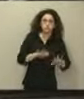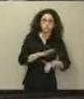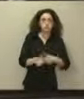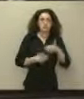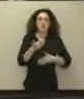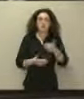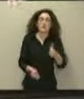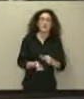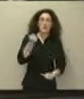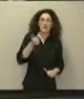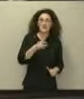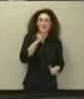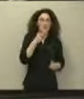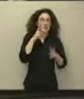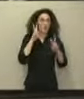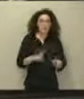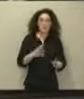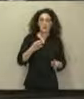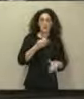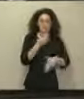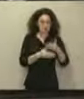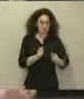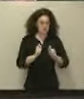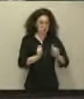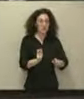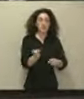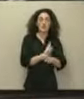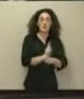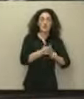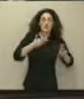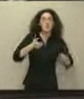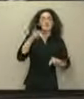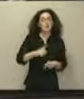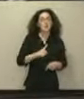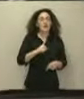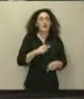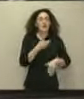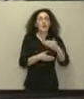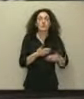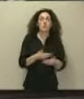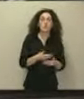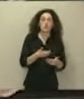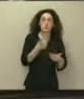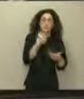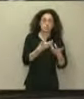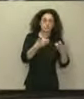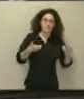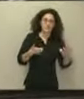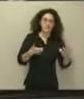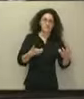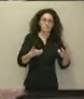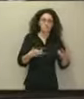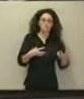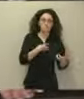el reconocer que hace falta ese procedimiento de concesión exprés también es un reconocimiento expreso de una impotencia